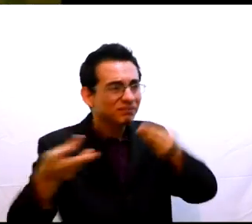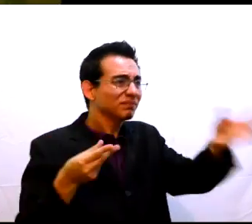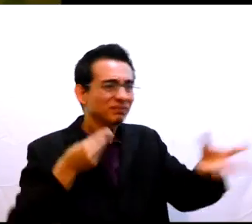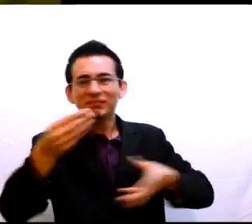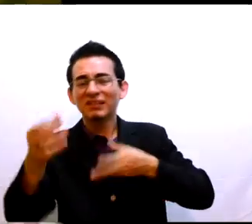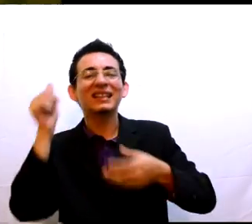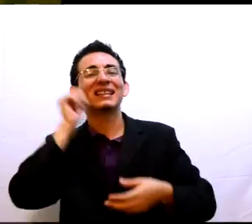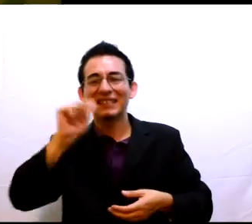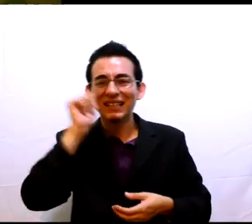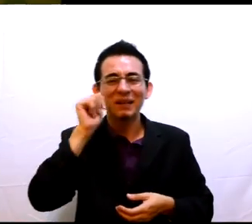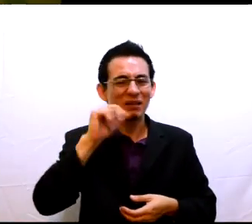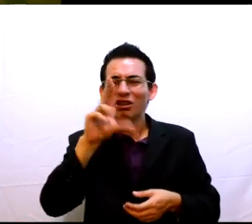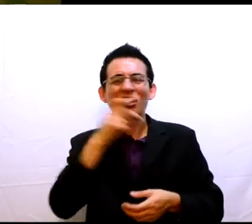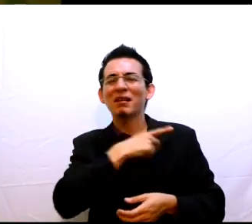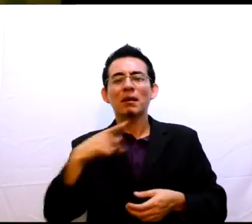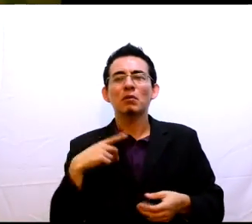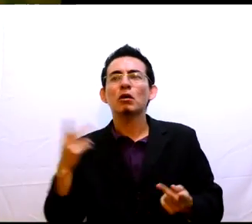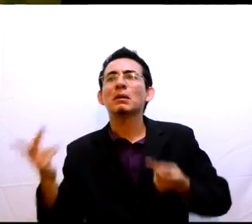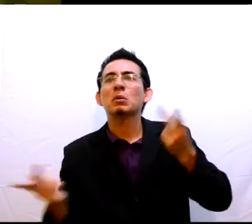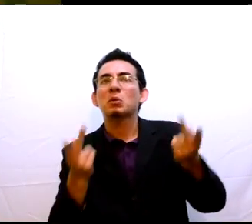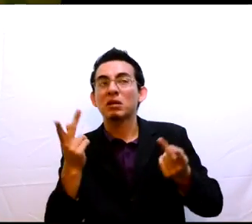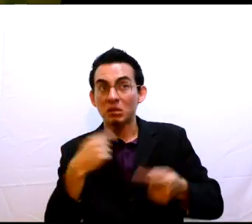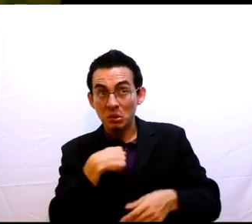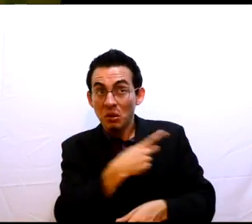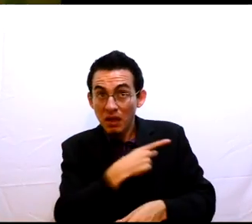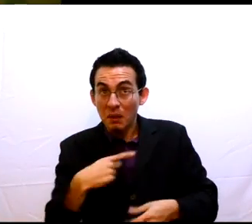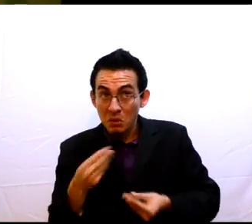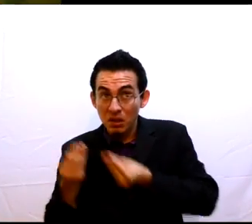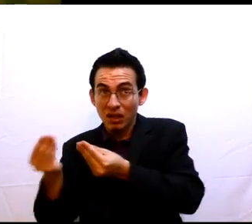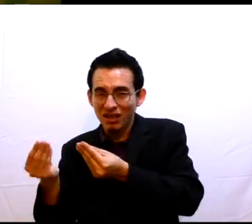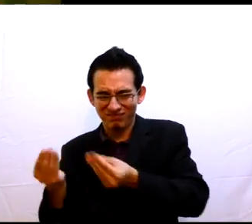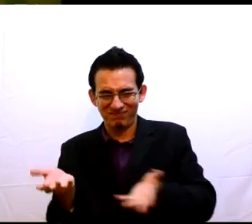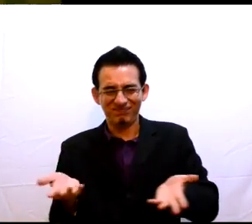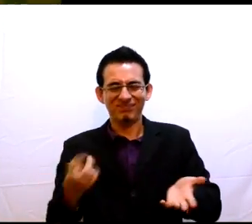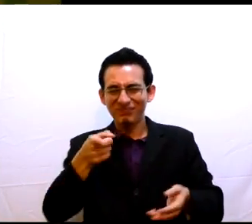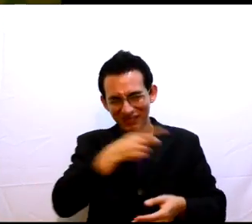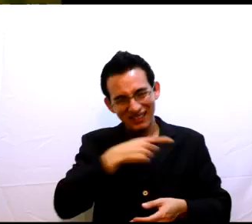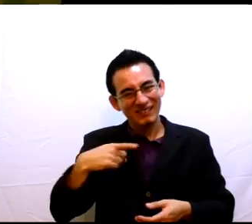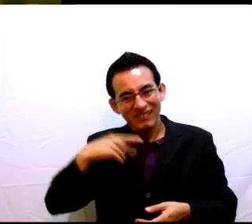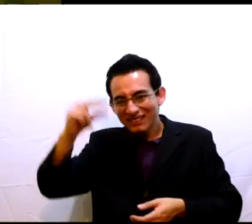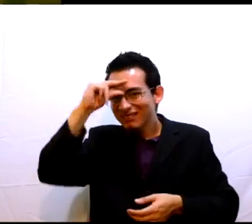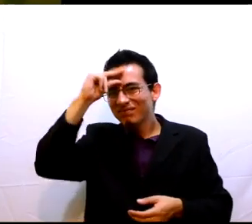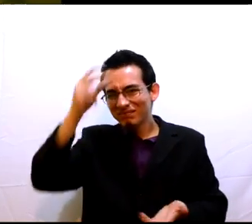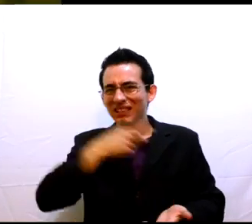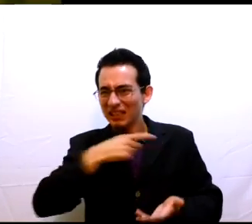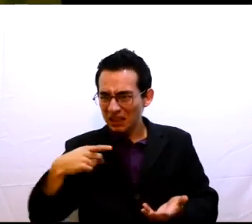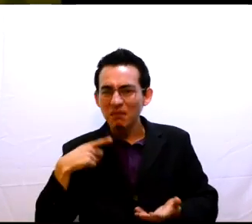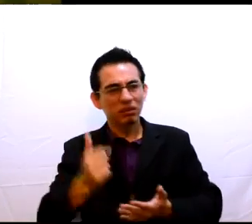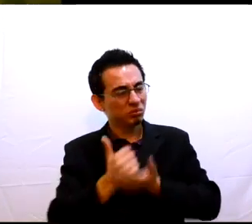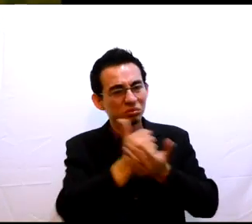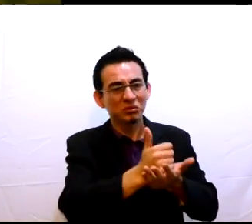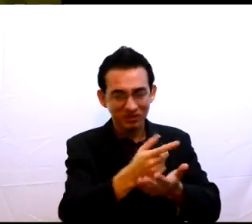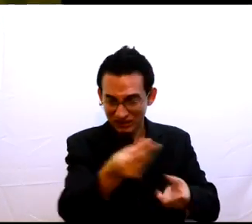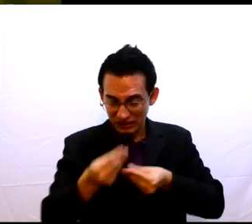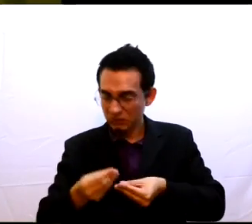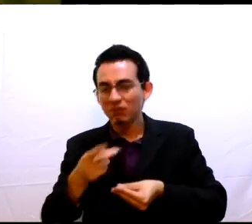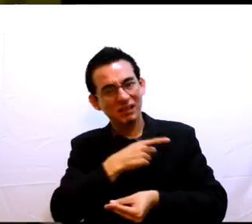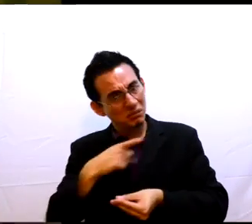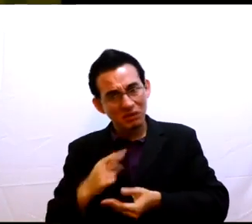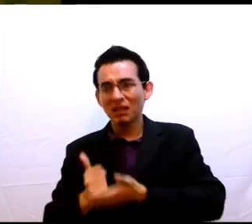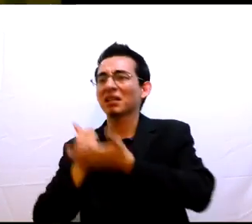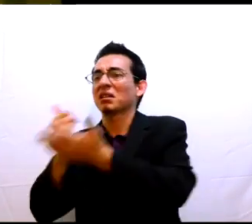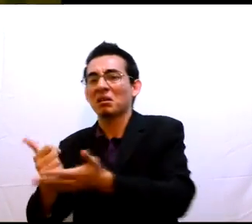pregunta por el amor de dios hermanos porque dice según cada uno haya prosperado así de esa manera